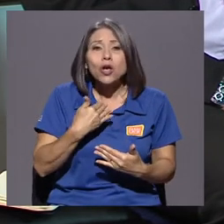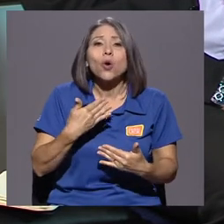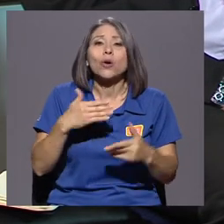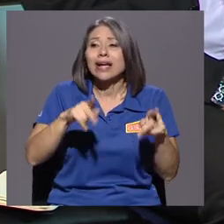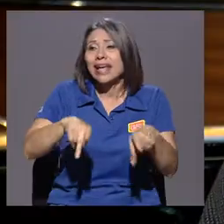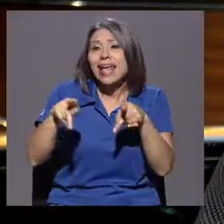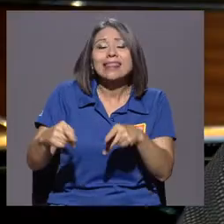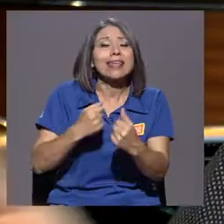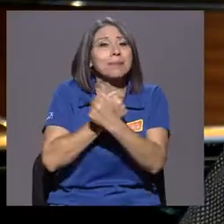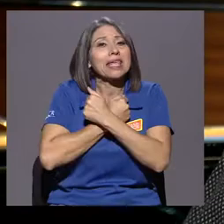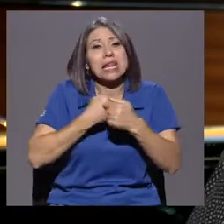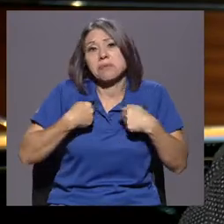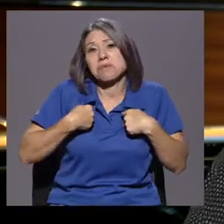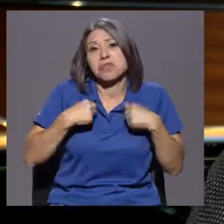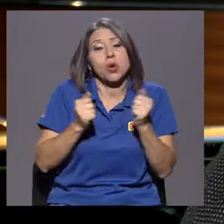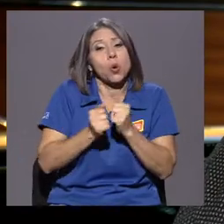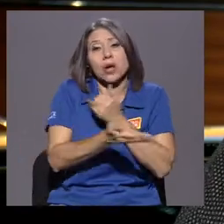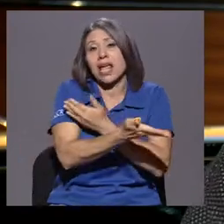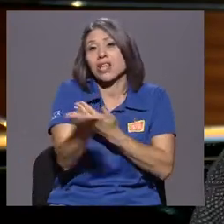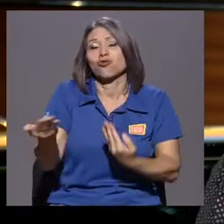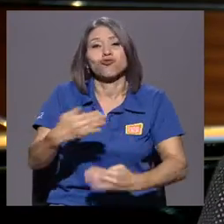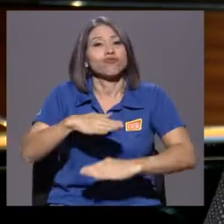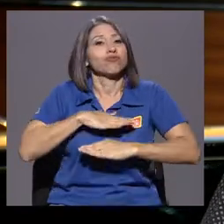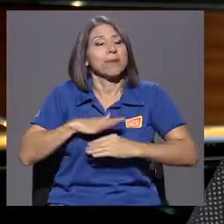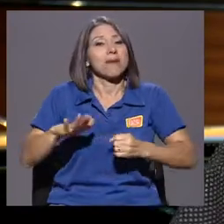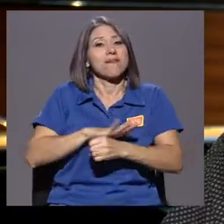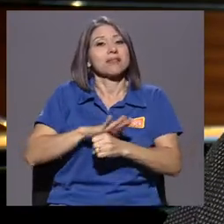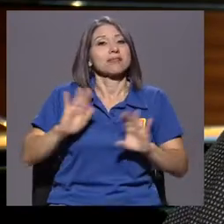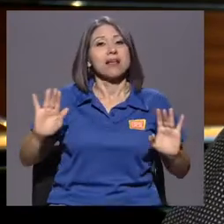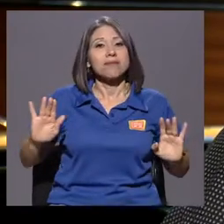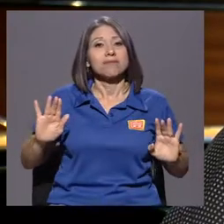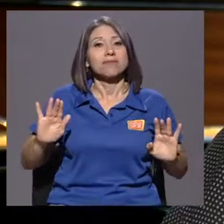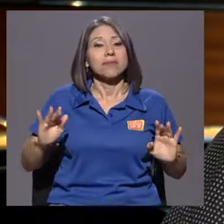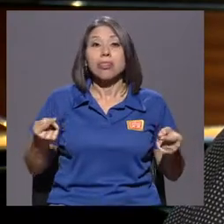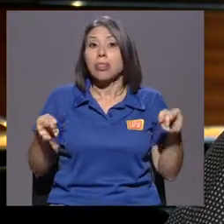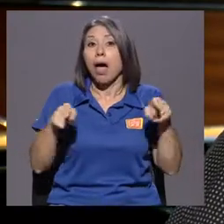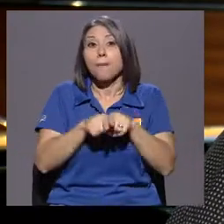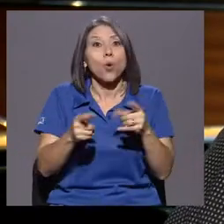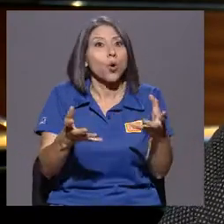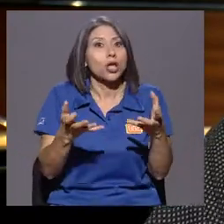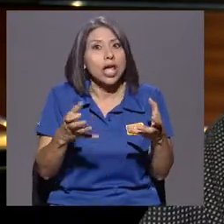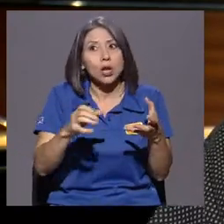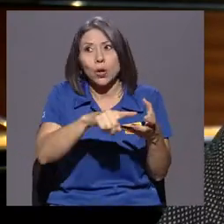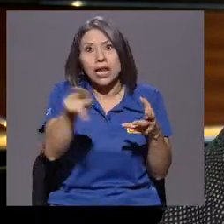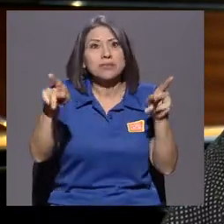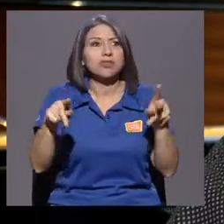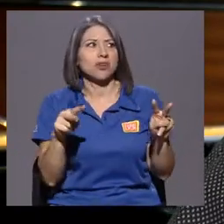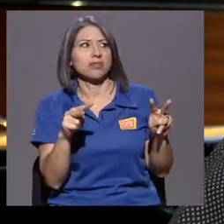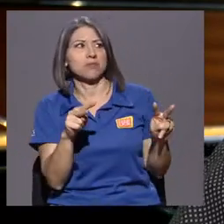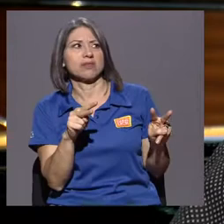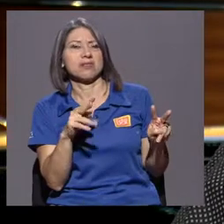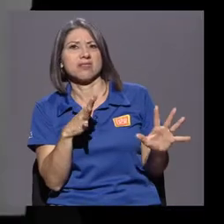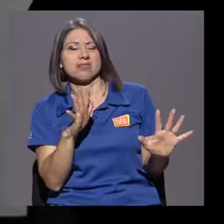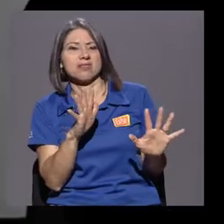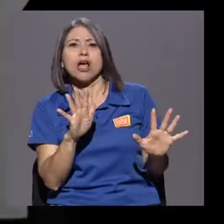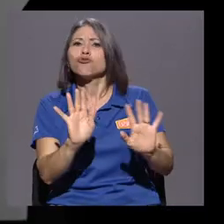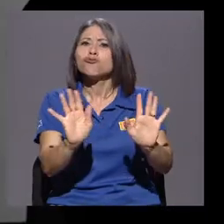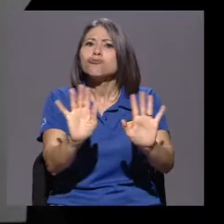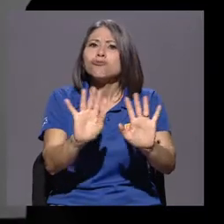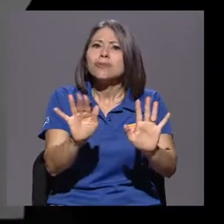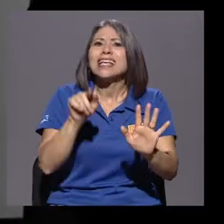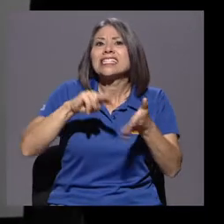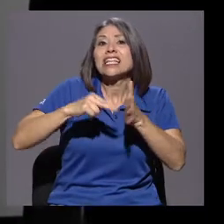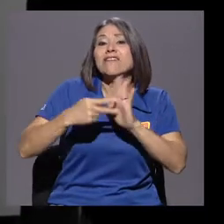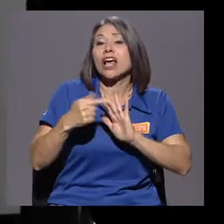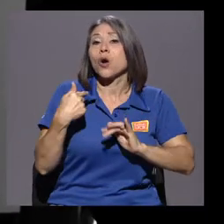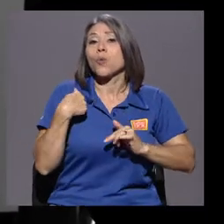y con esa gente me basta tampoco quiero ser mal querido atención porque eso constituiría una especie de